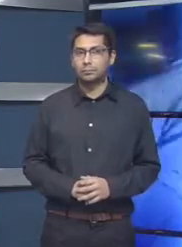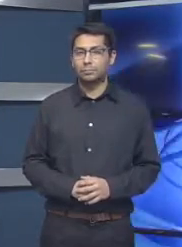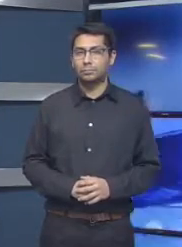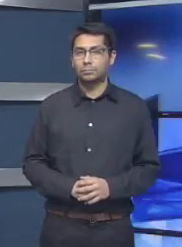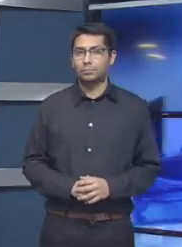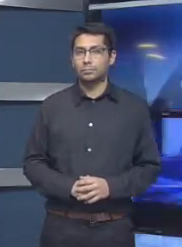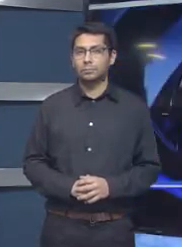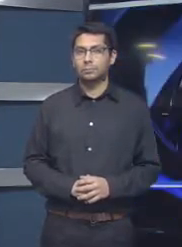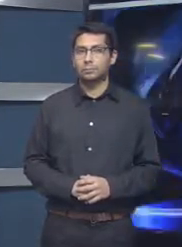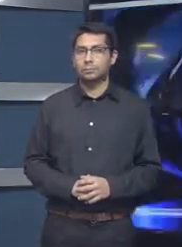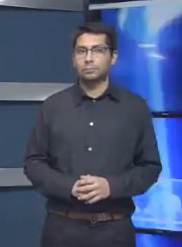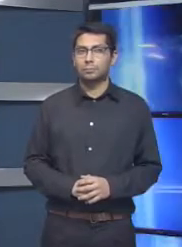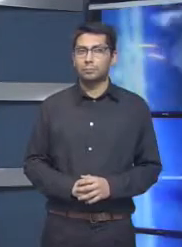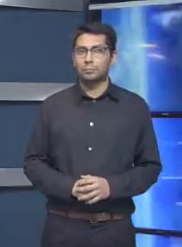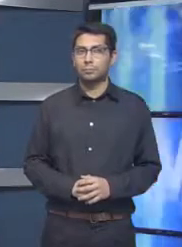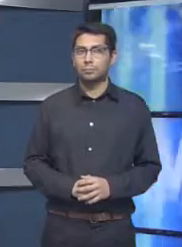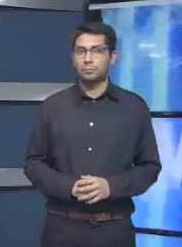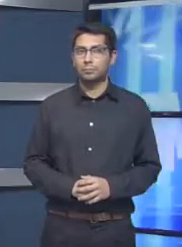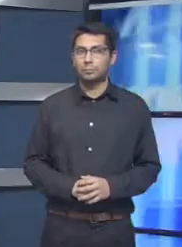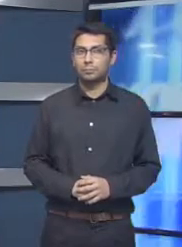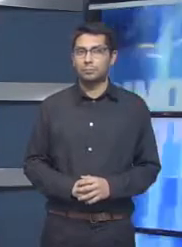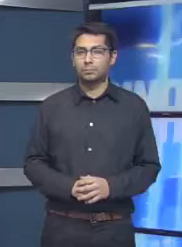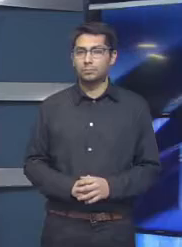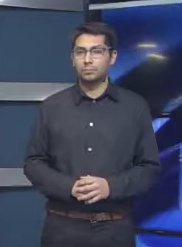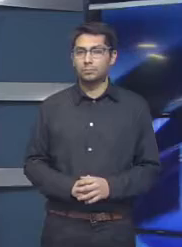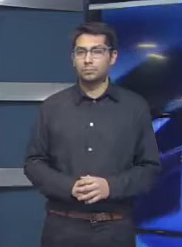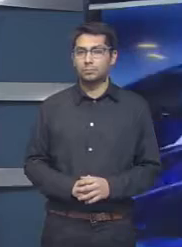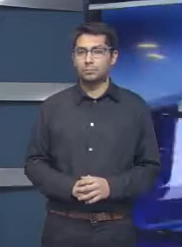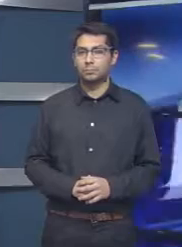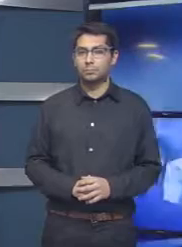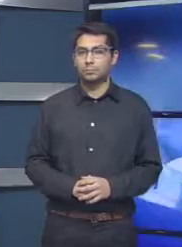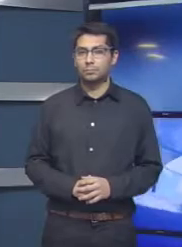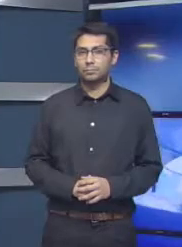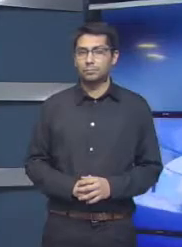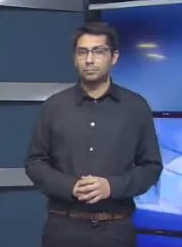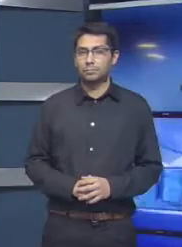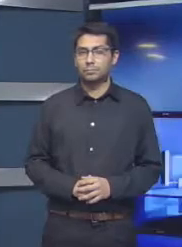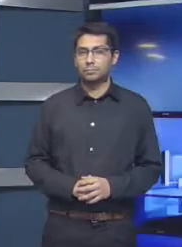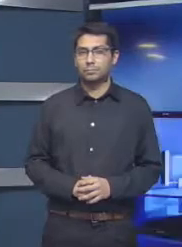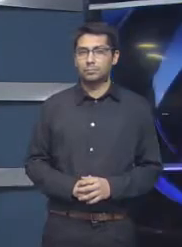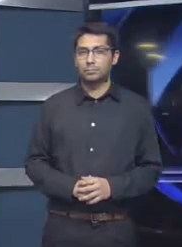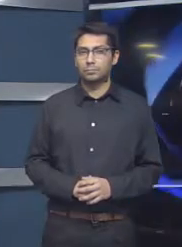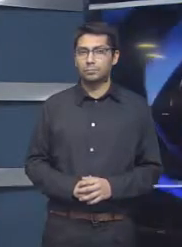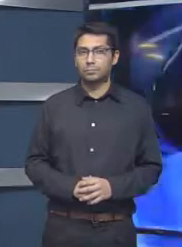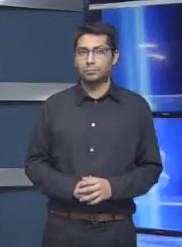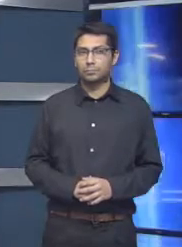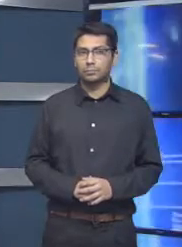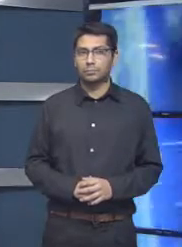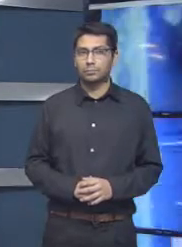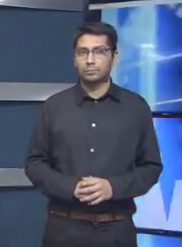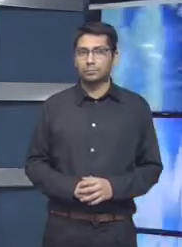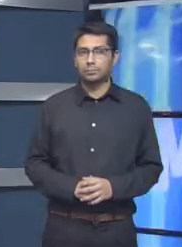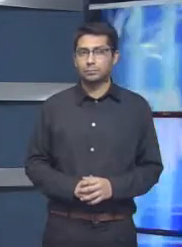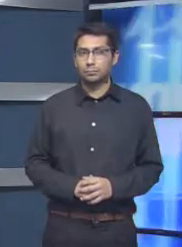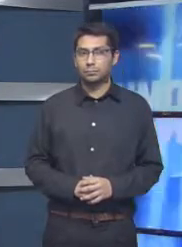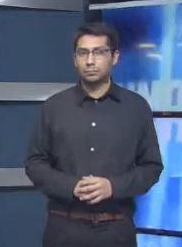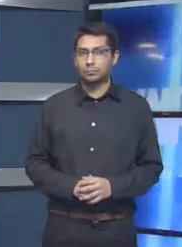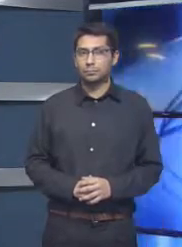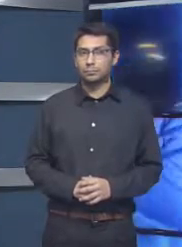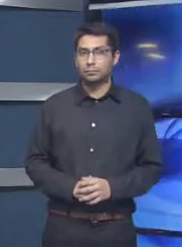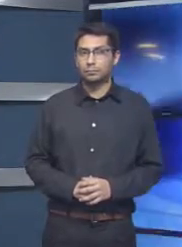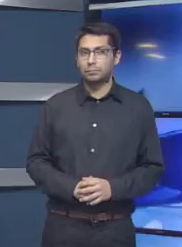Uh-huh. No está, como decía recién, en los niveles que estuvo normal o que estuvo en